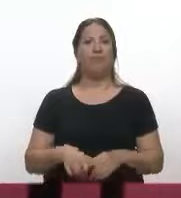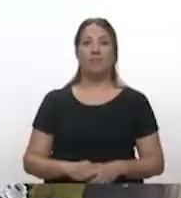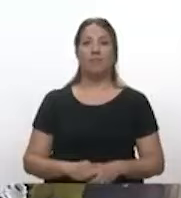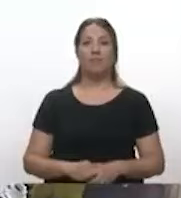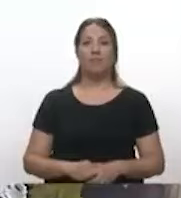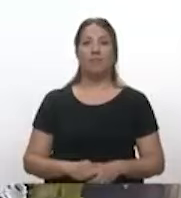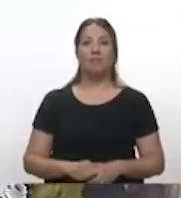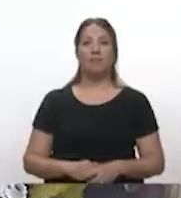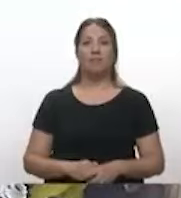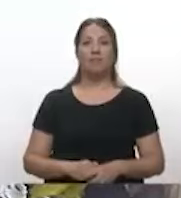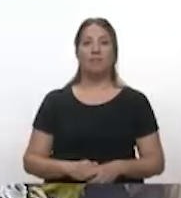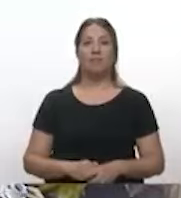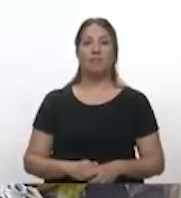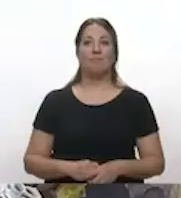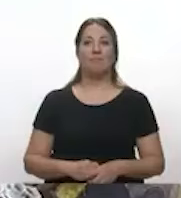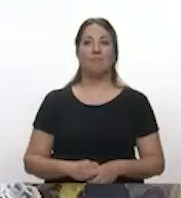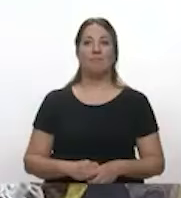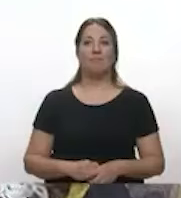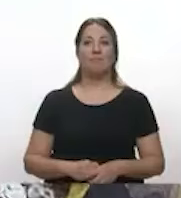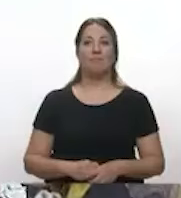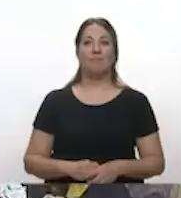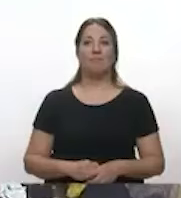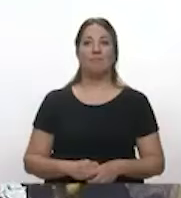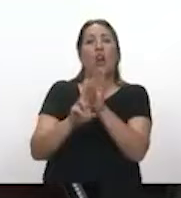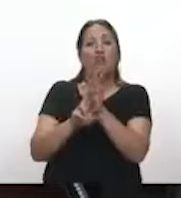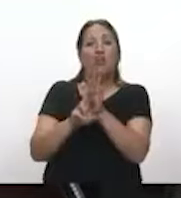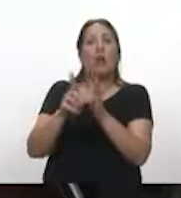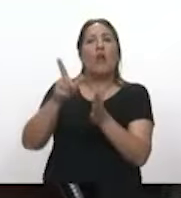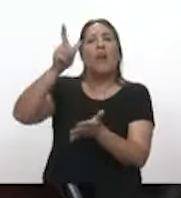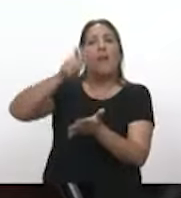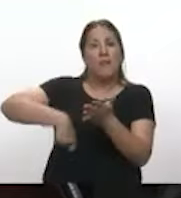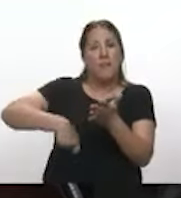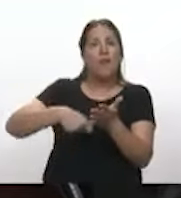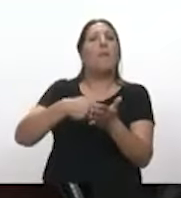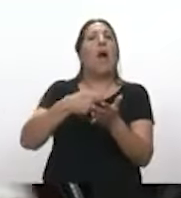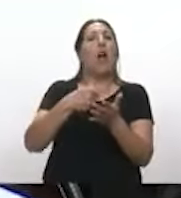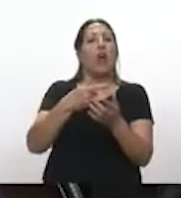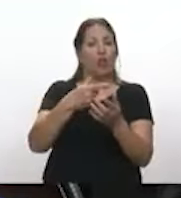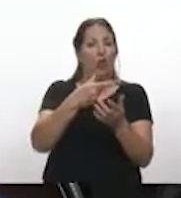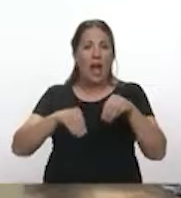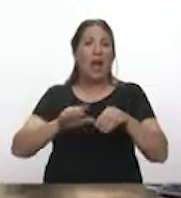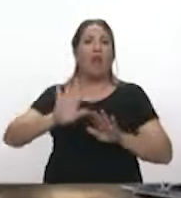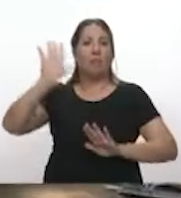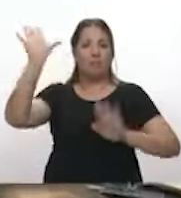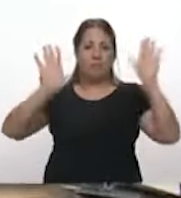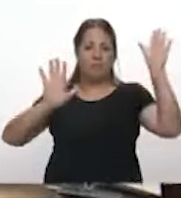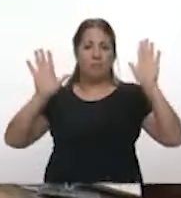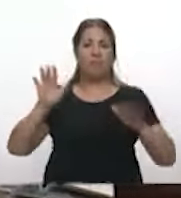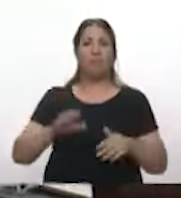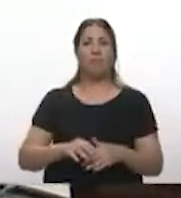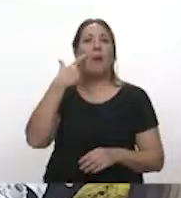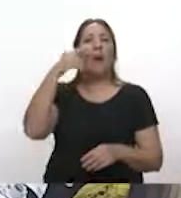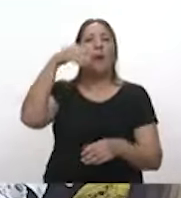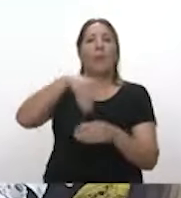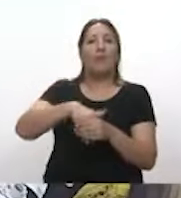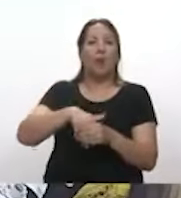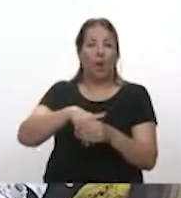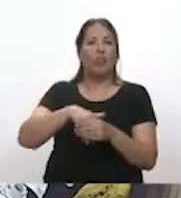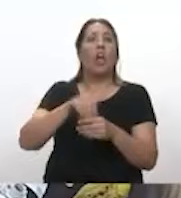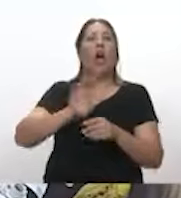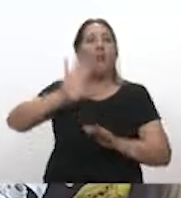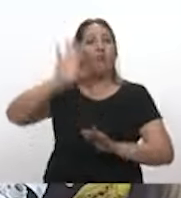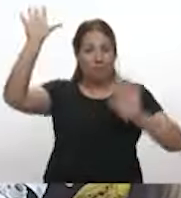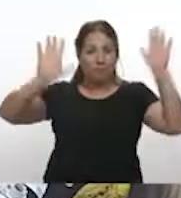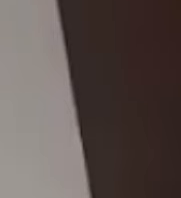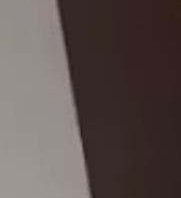Aprobado. Fue tan abrumador el desprecio de realizar una contaduría fina que aparentan ser más los senadores que dan sí al aumento de dietas que a los que votan